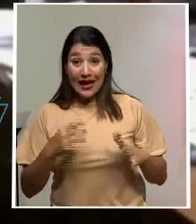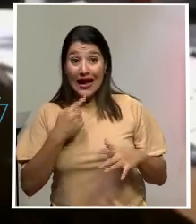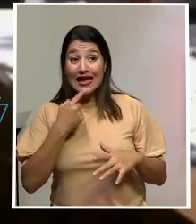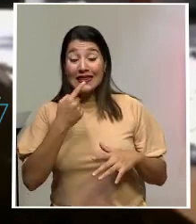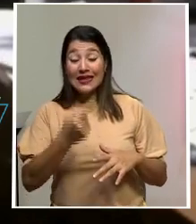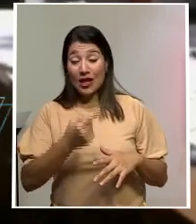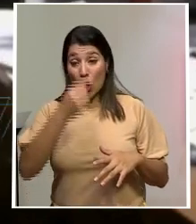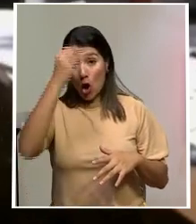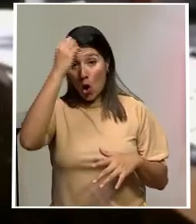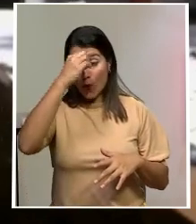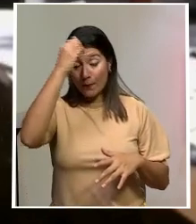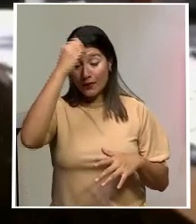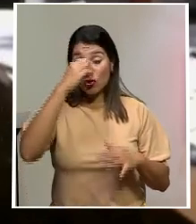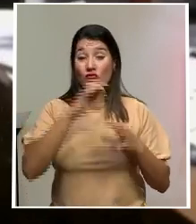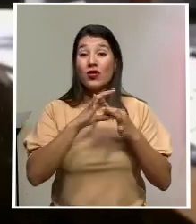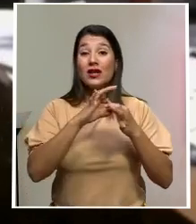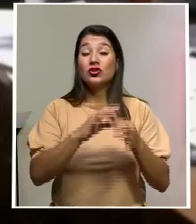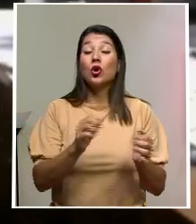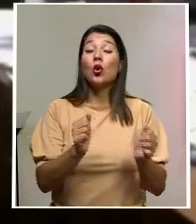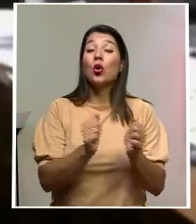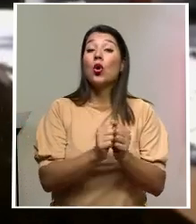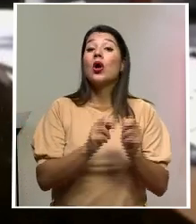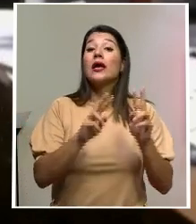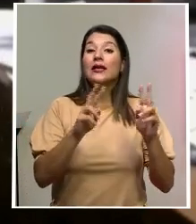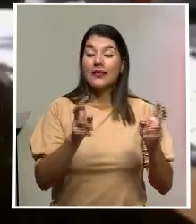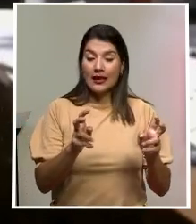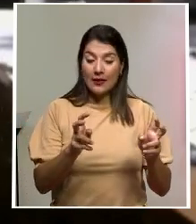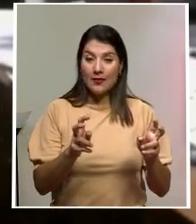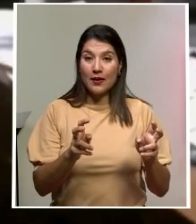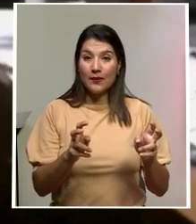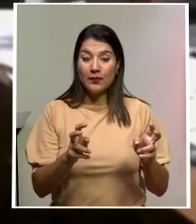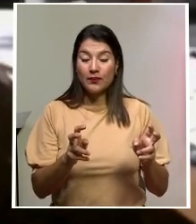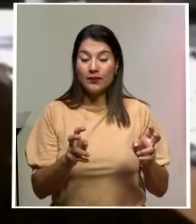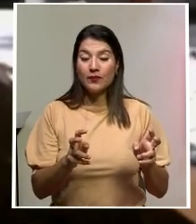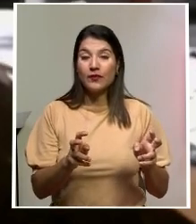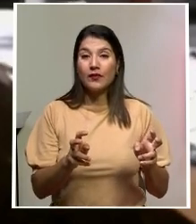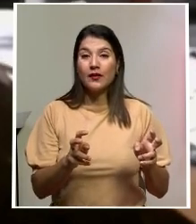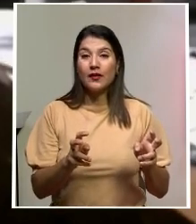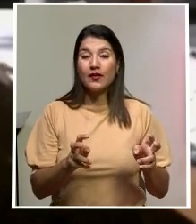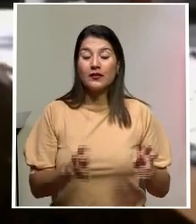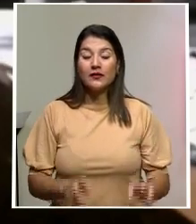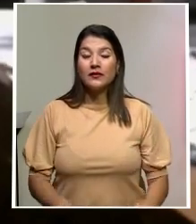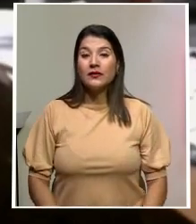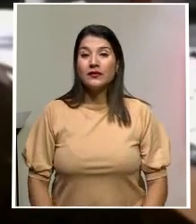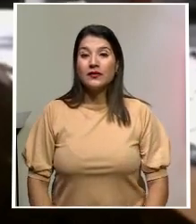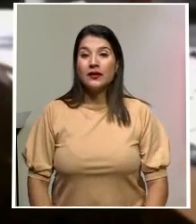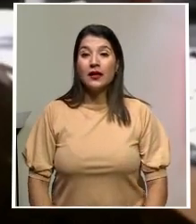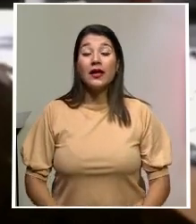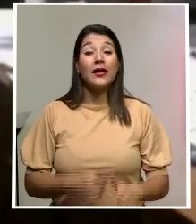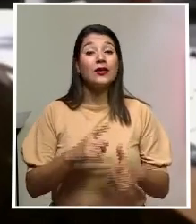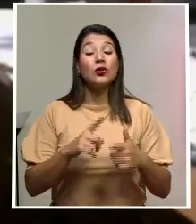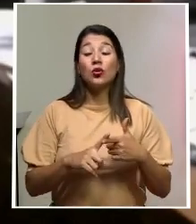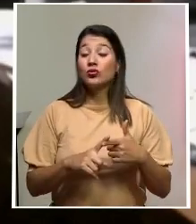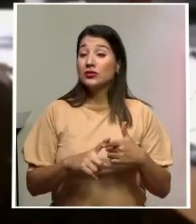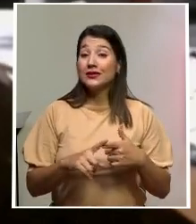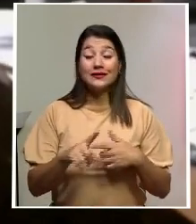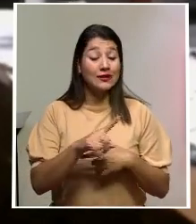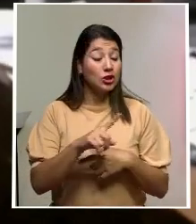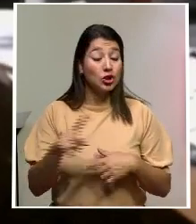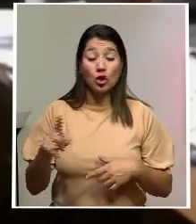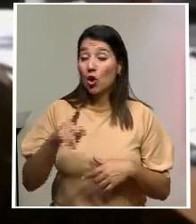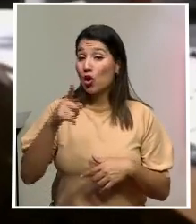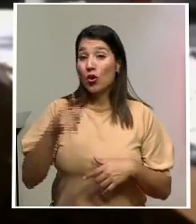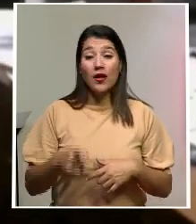del asunto, es decir, sobre el juicio de responsabilidad hoy o no de una persona, no debe, en virtud del